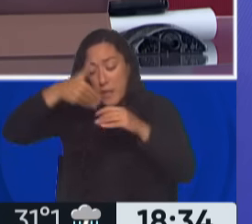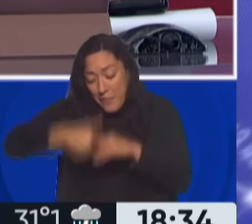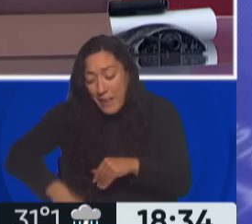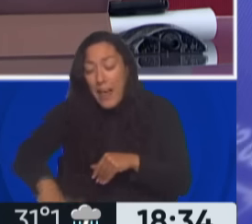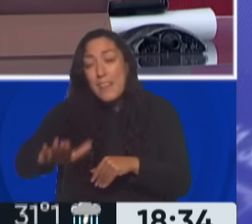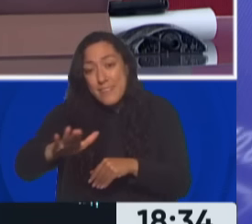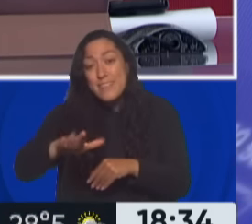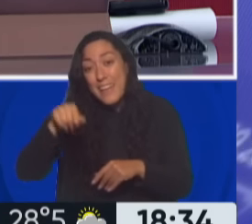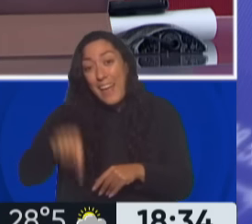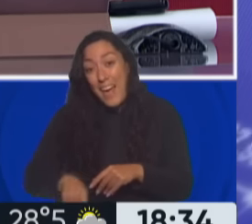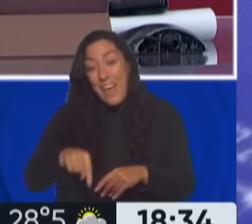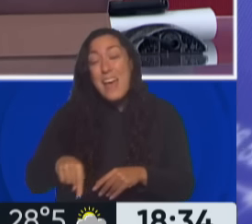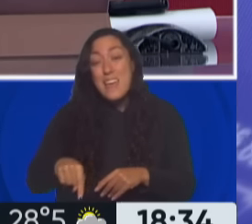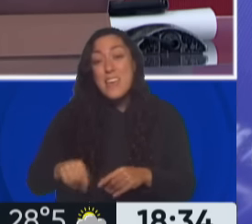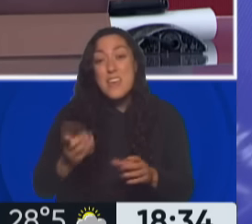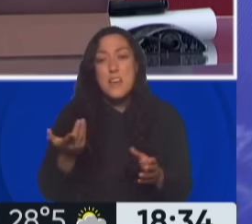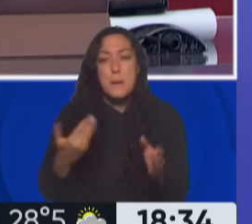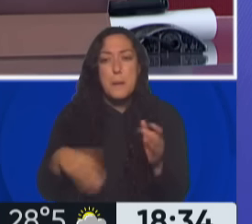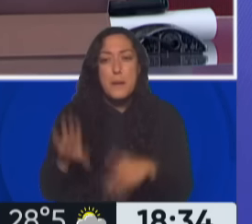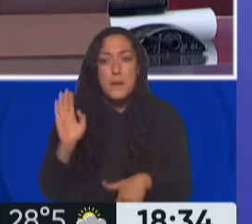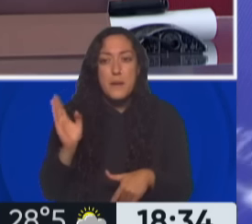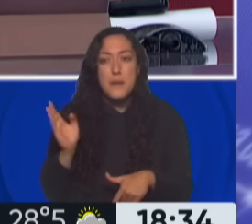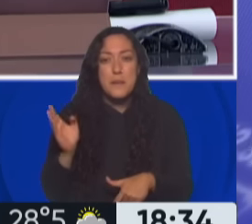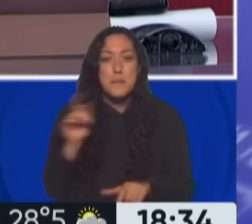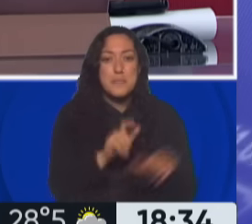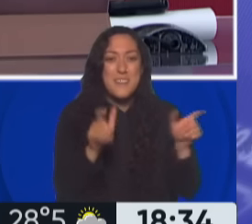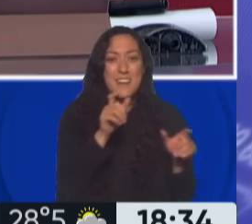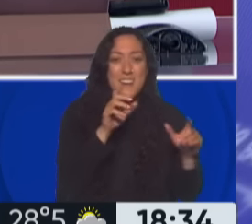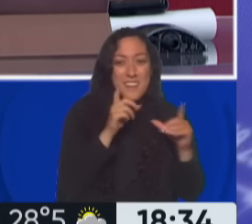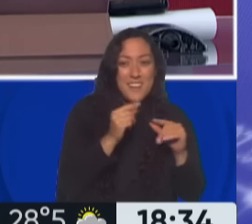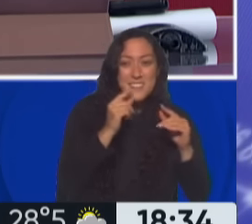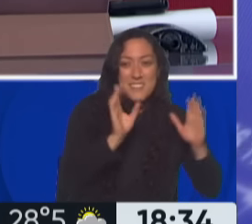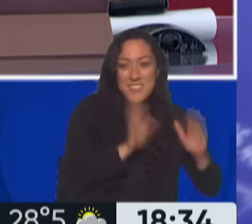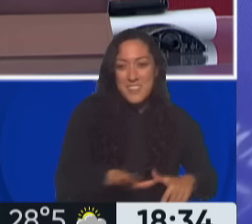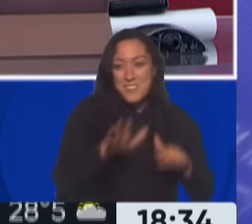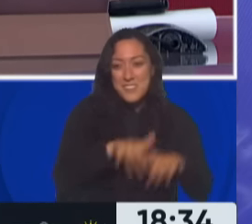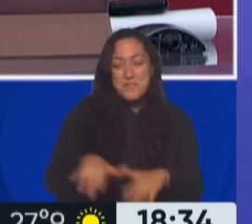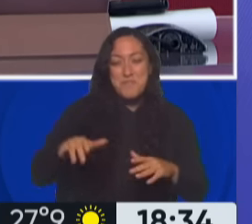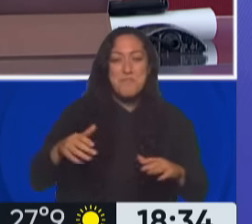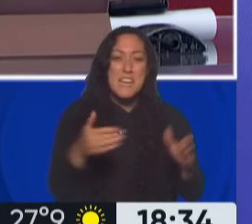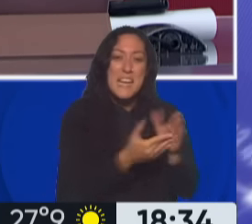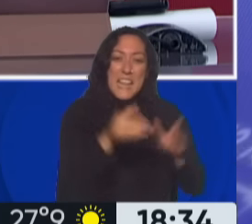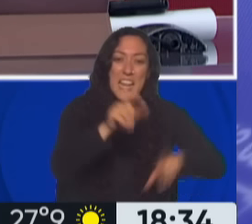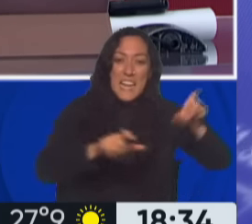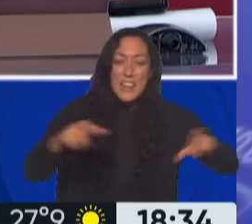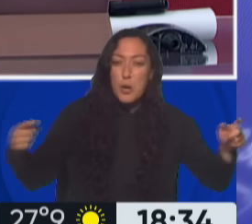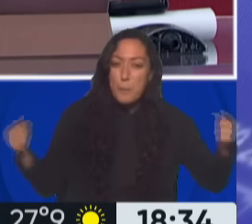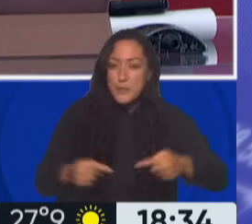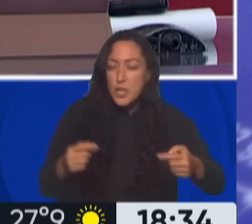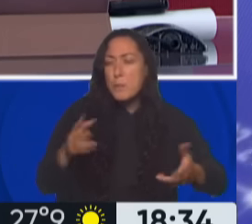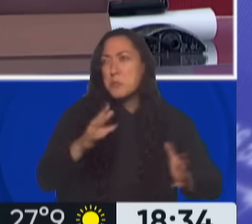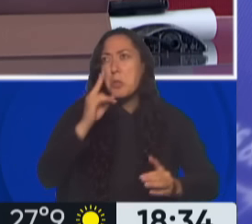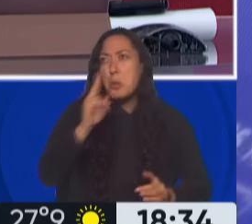sobre todo a la gente que estaba manifestando o dirigentes opositores, decíamos que se calculaba que más de